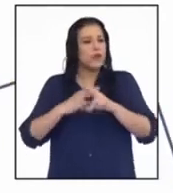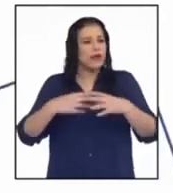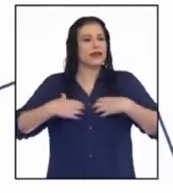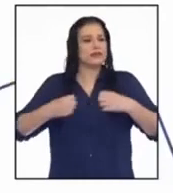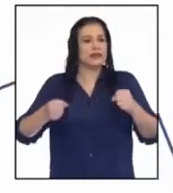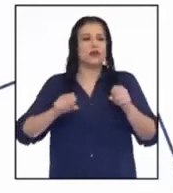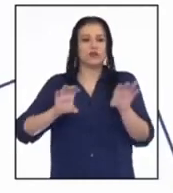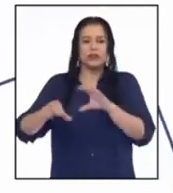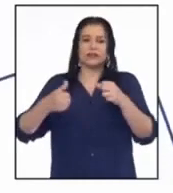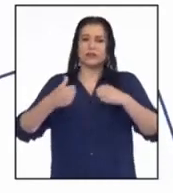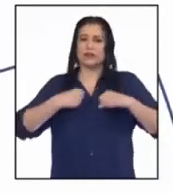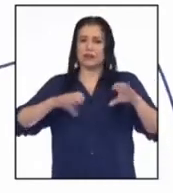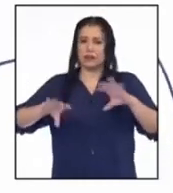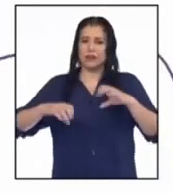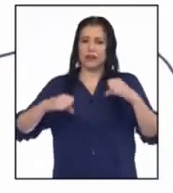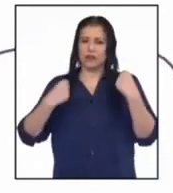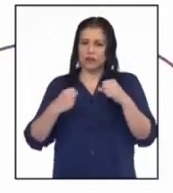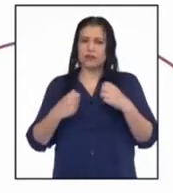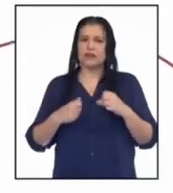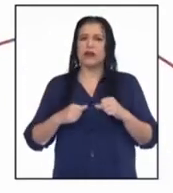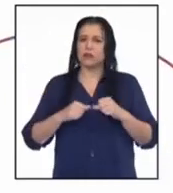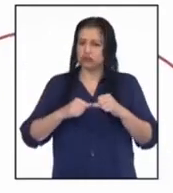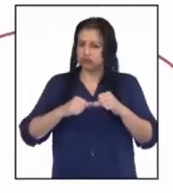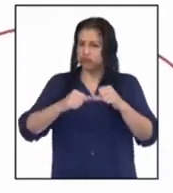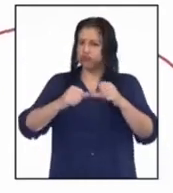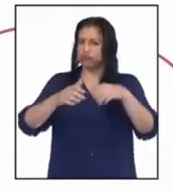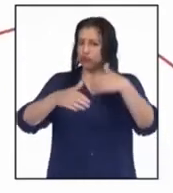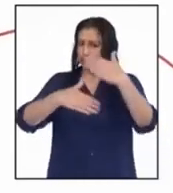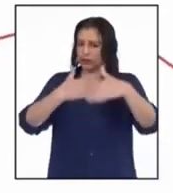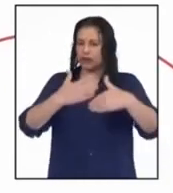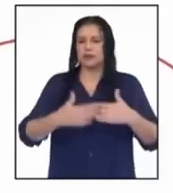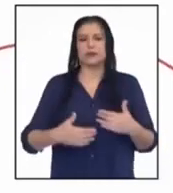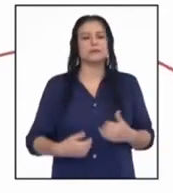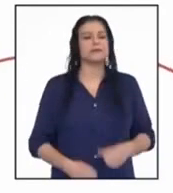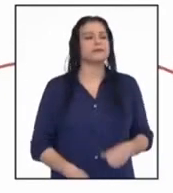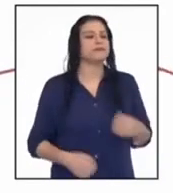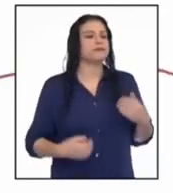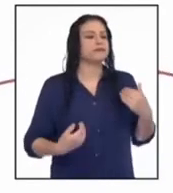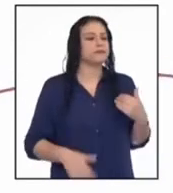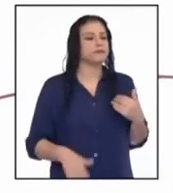salud haciendo actividades físicas de forma regular.